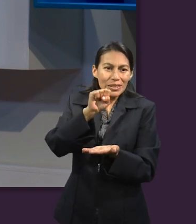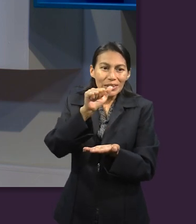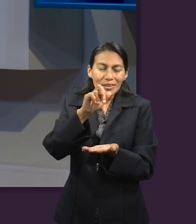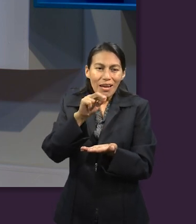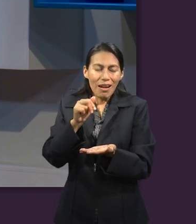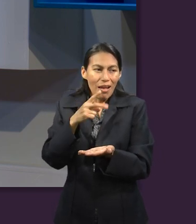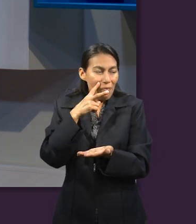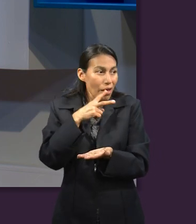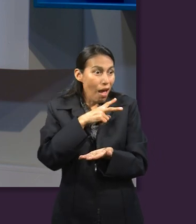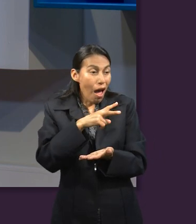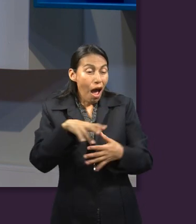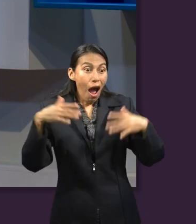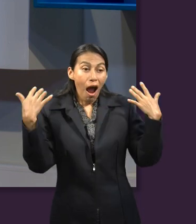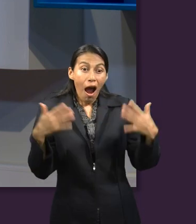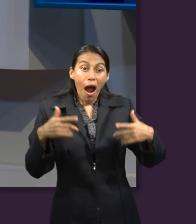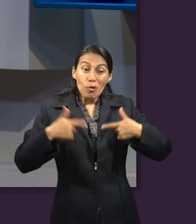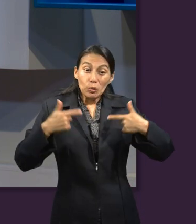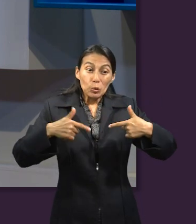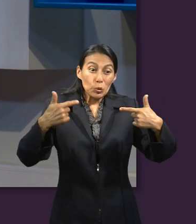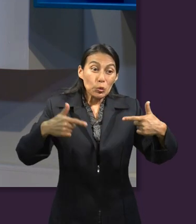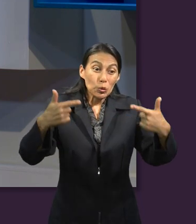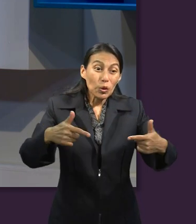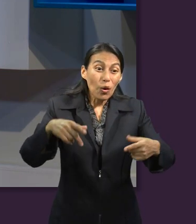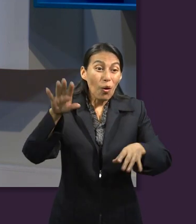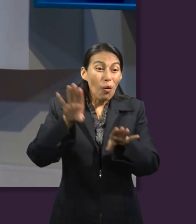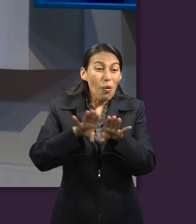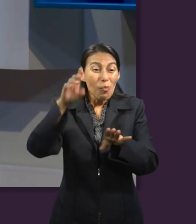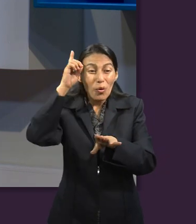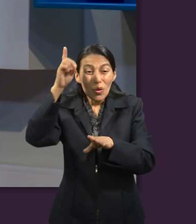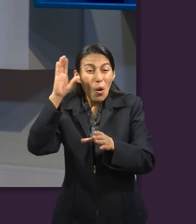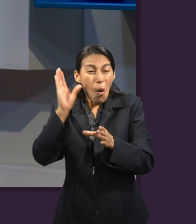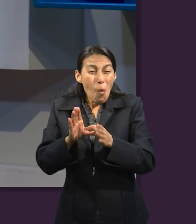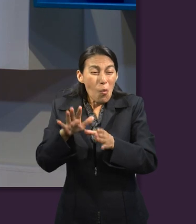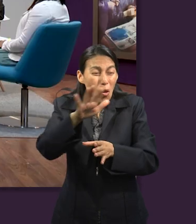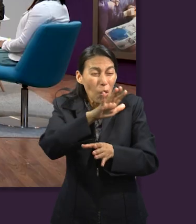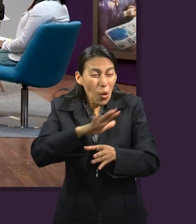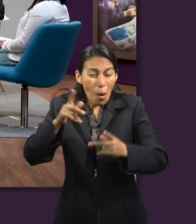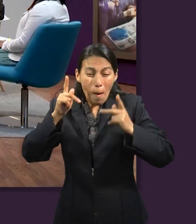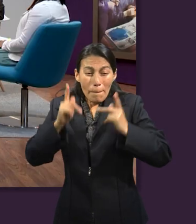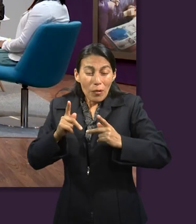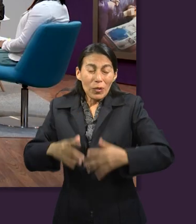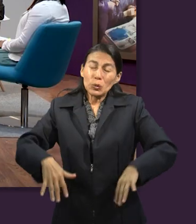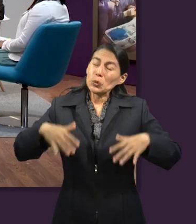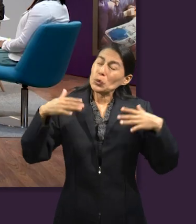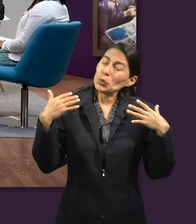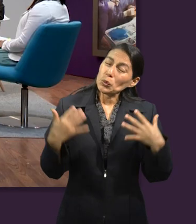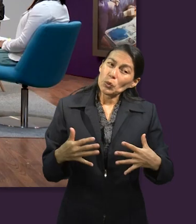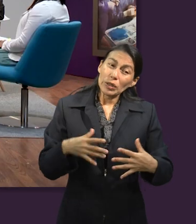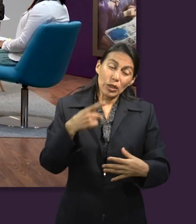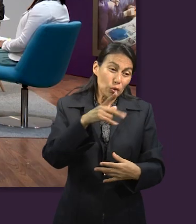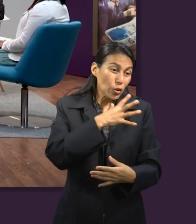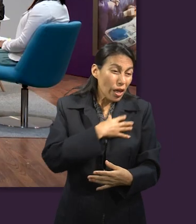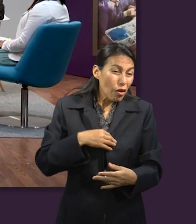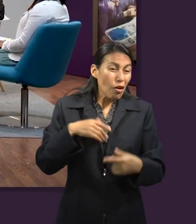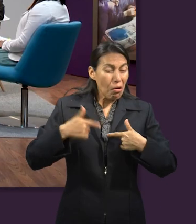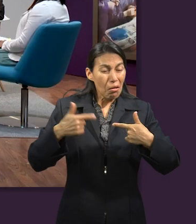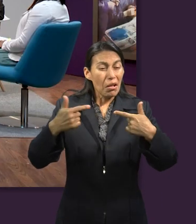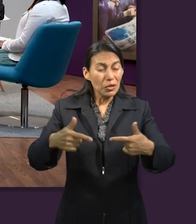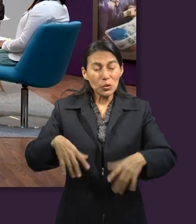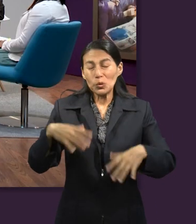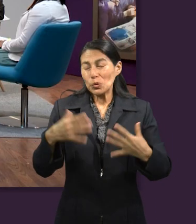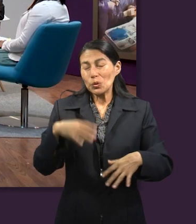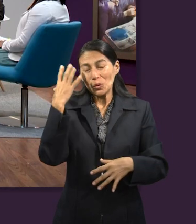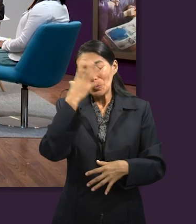tendrá saber al ver todo lo que dios fue cumpliendo en él en su hijo y en sus futuras